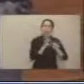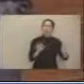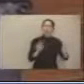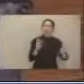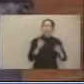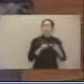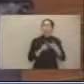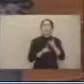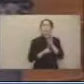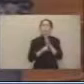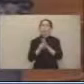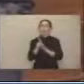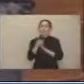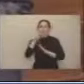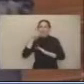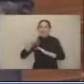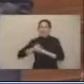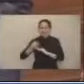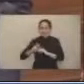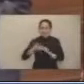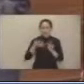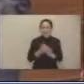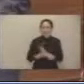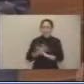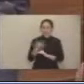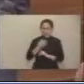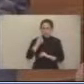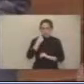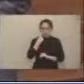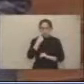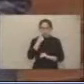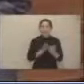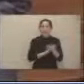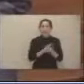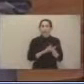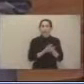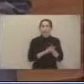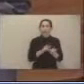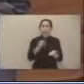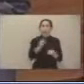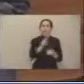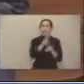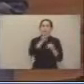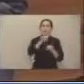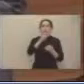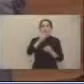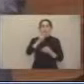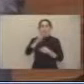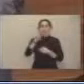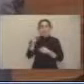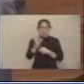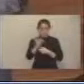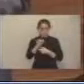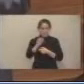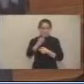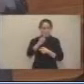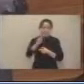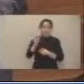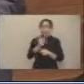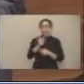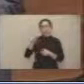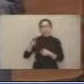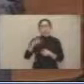progresividad real es decir fijes usted estamos hablando de un impuesto de la renta los impuestos de la renta porque ustedes se han quejado